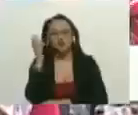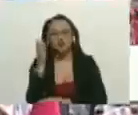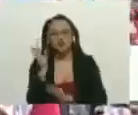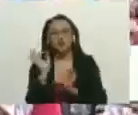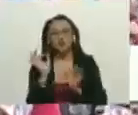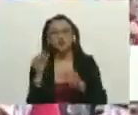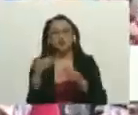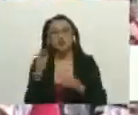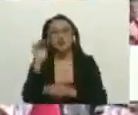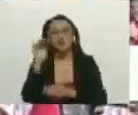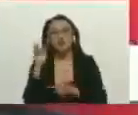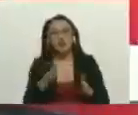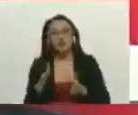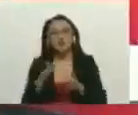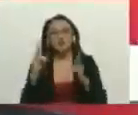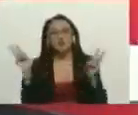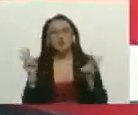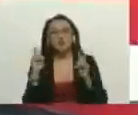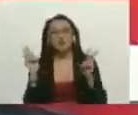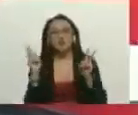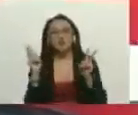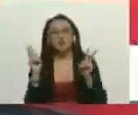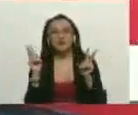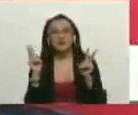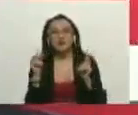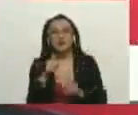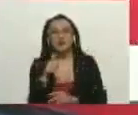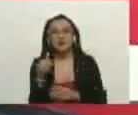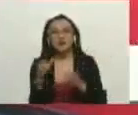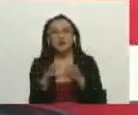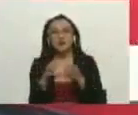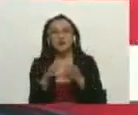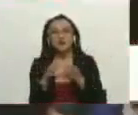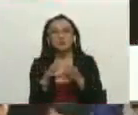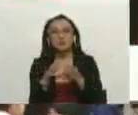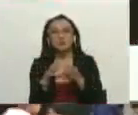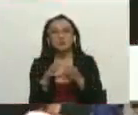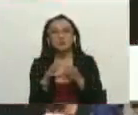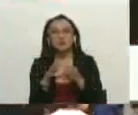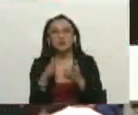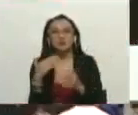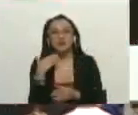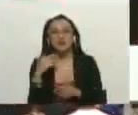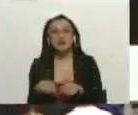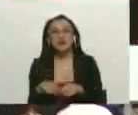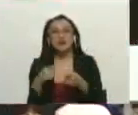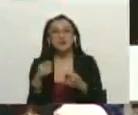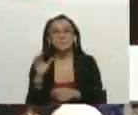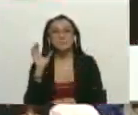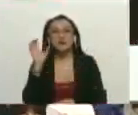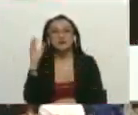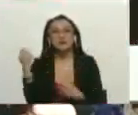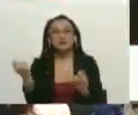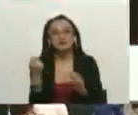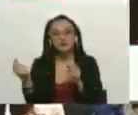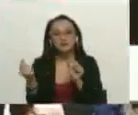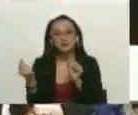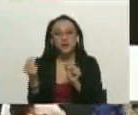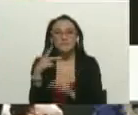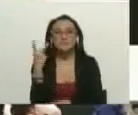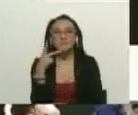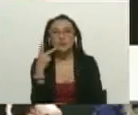construir el camino a la victoria en cada coyuntura que amenace a la patria. Promover el debate